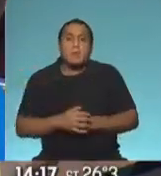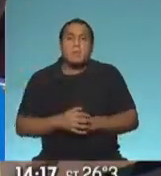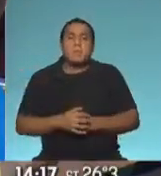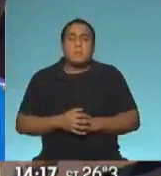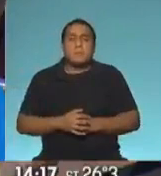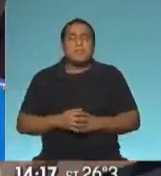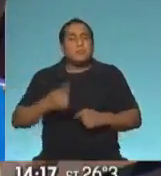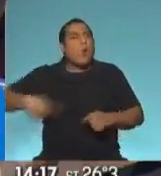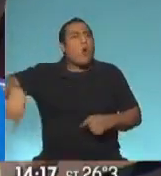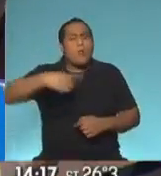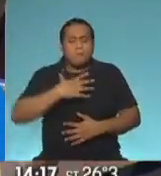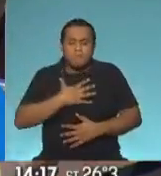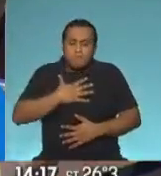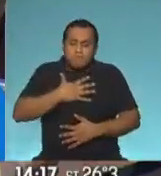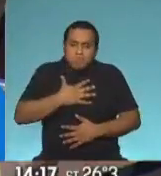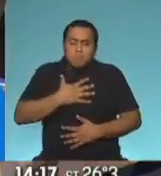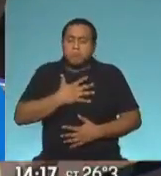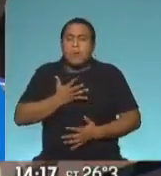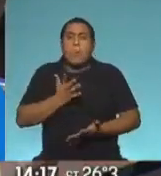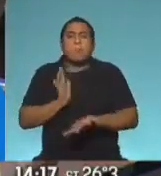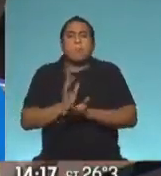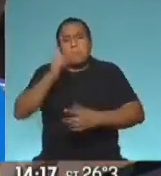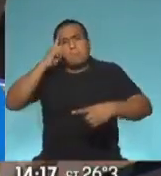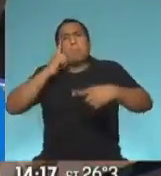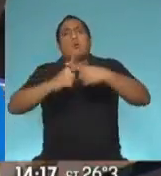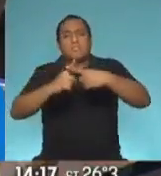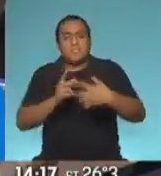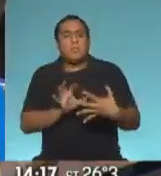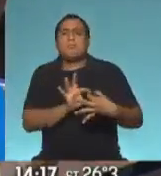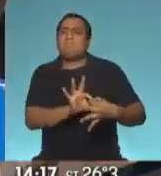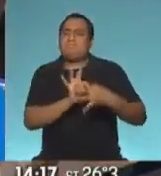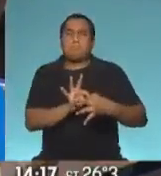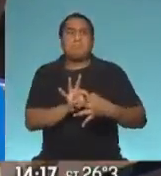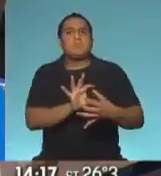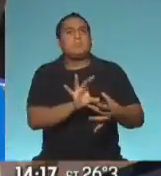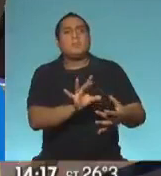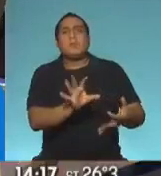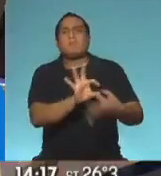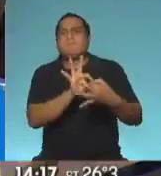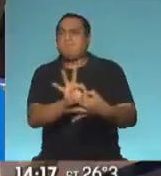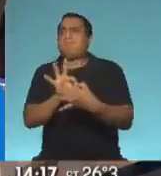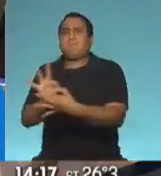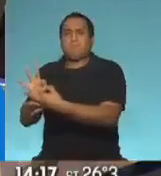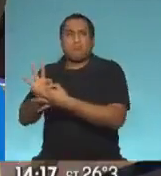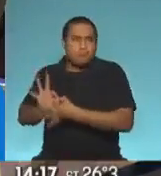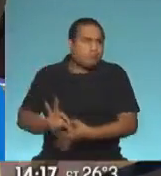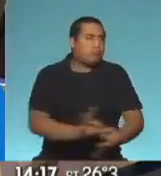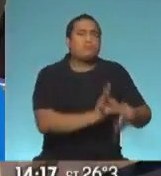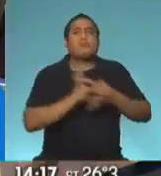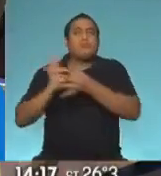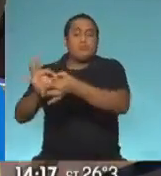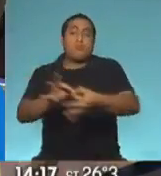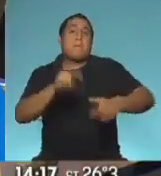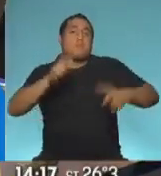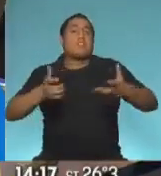un sentimiento positivo, una adhesión positiva, ponderada, del conjunto de la